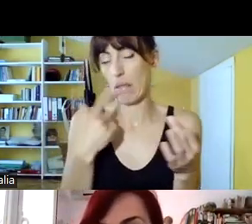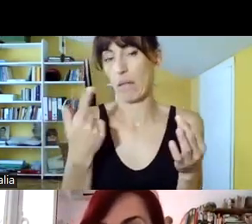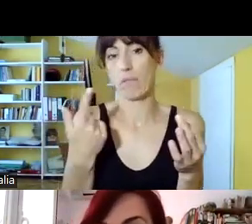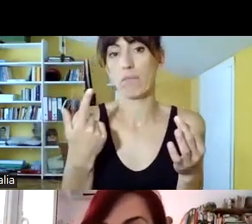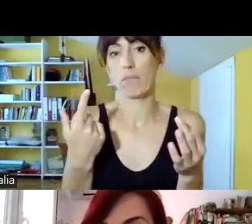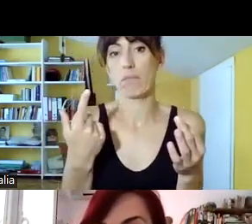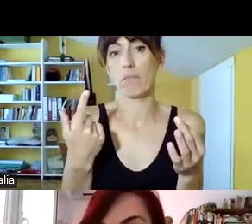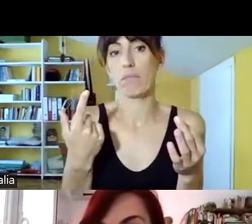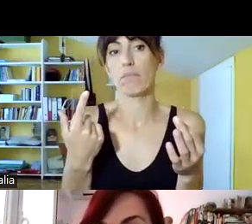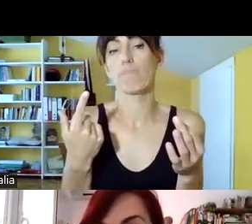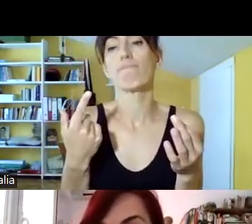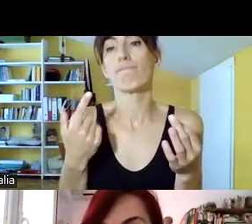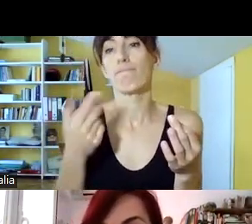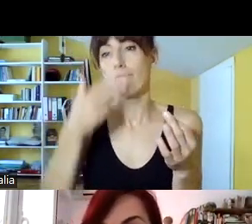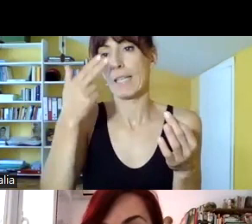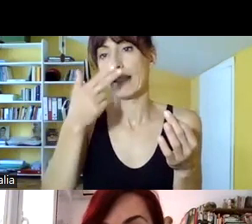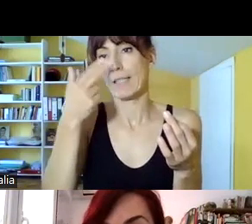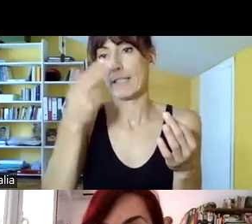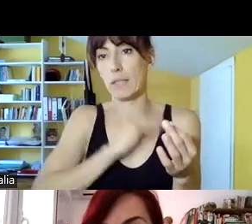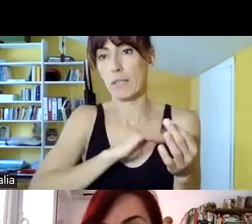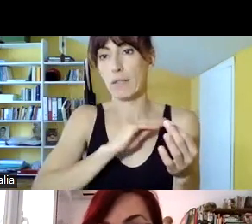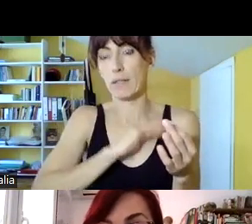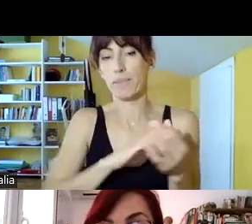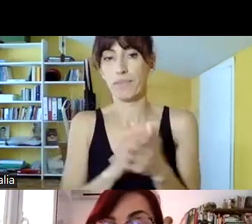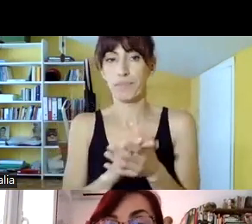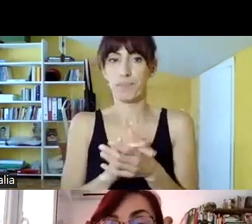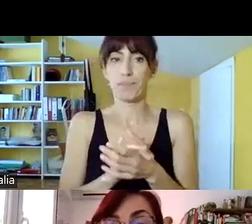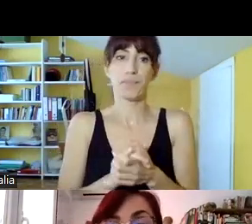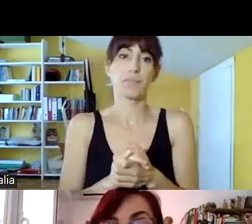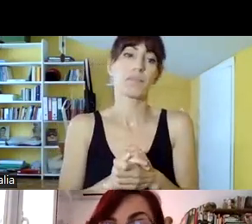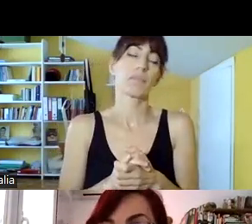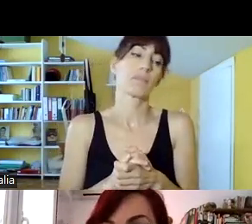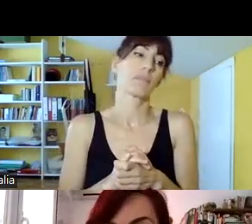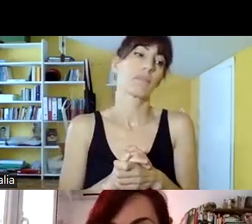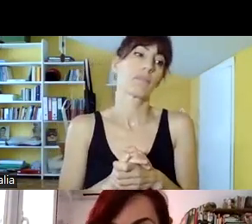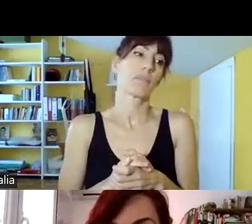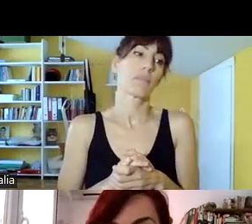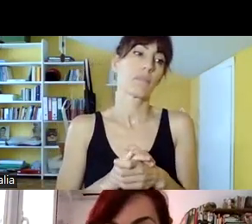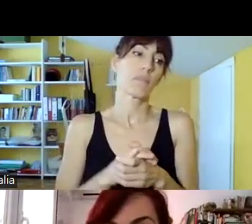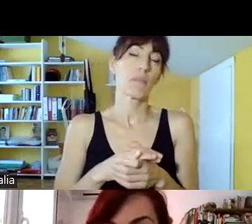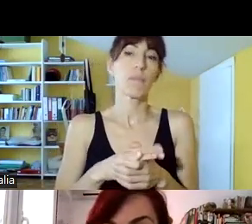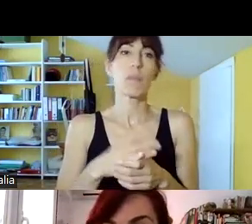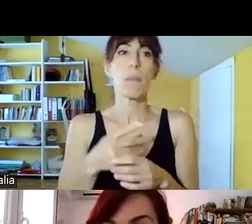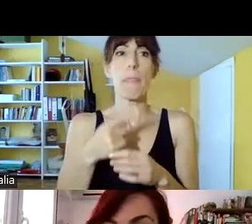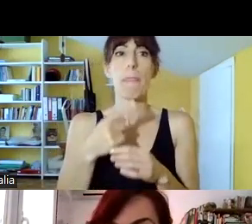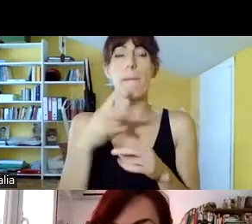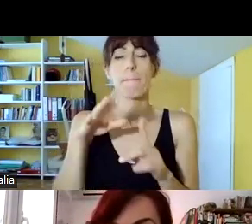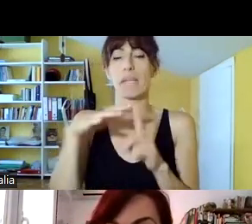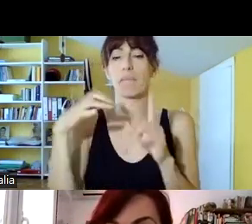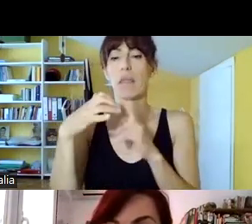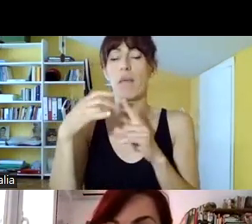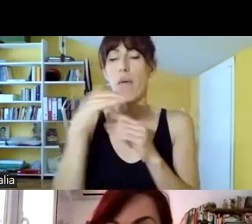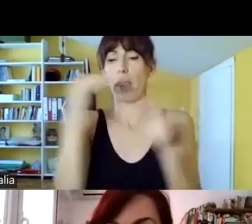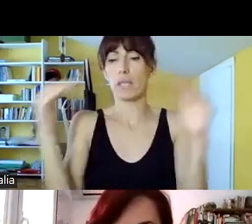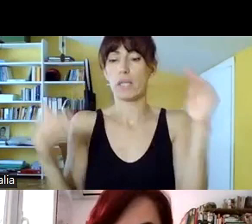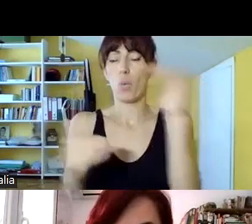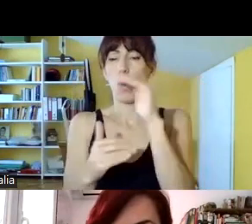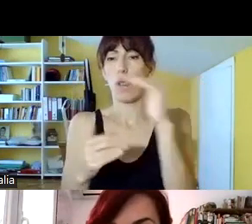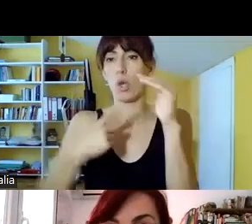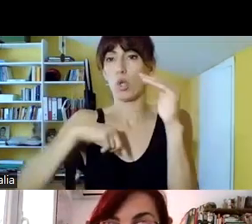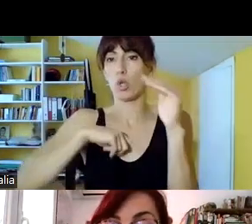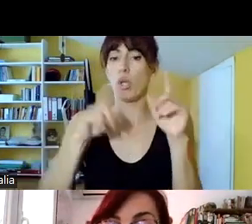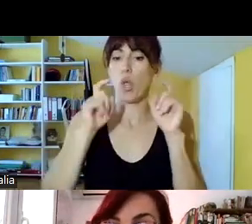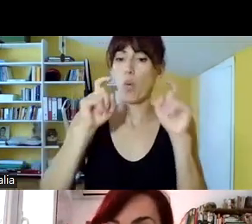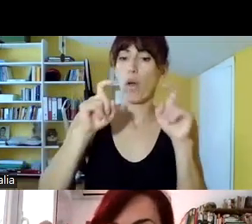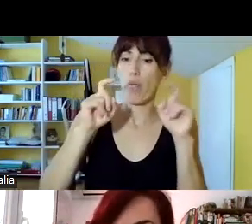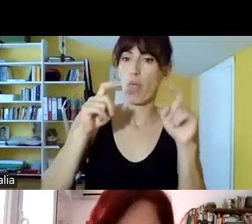pues es bastante interesante. Y luego cómo desde una perspectiva de desigualdades podemos hacer educación para la